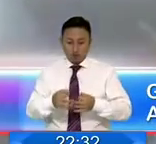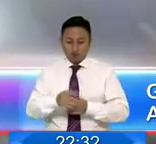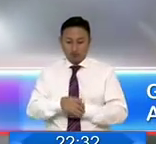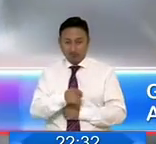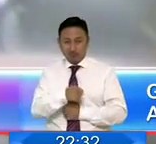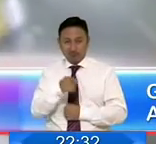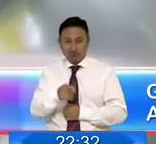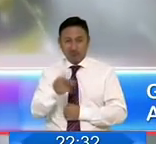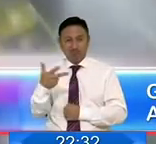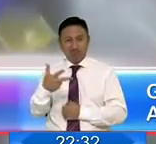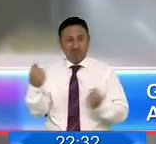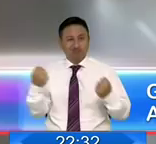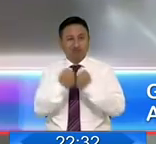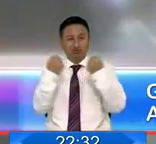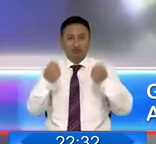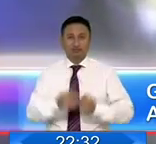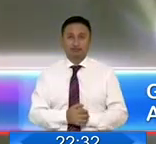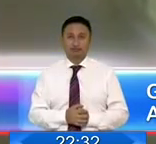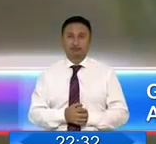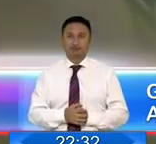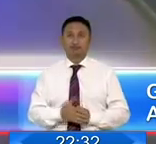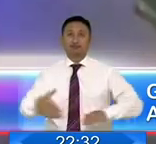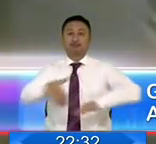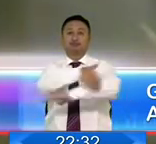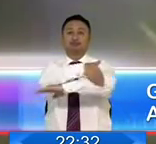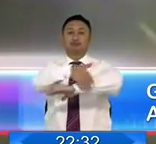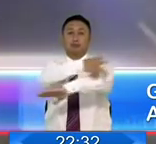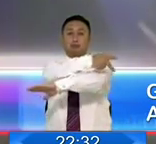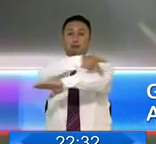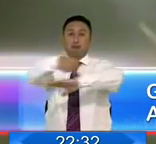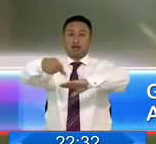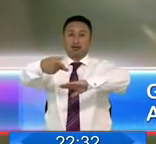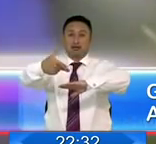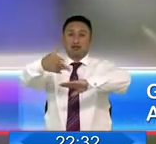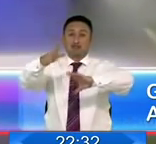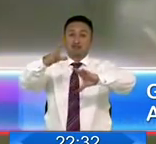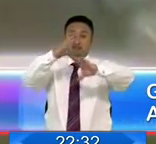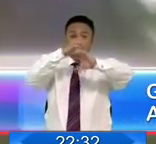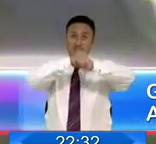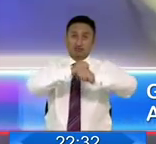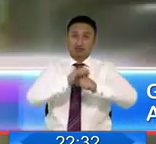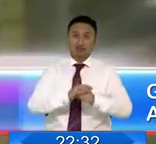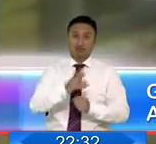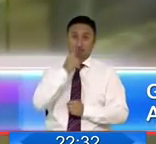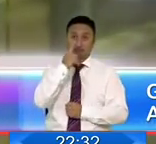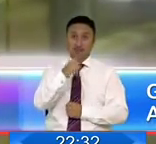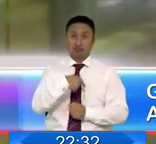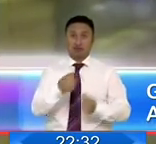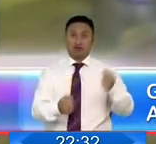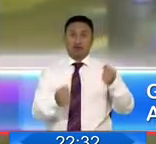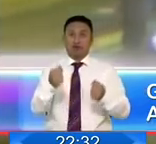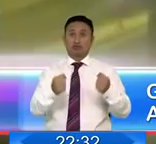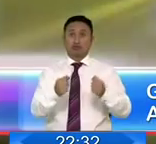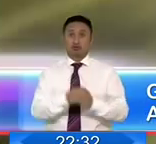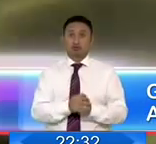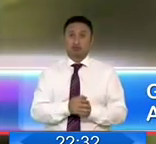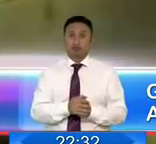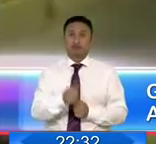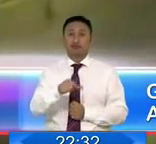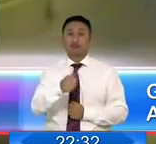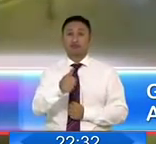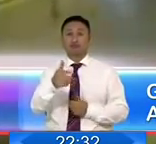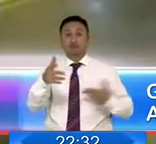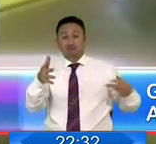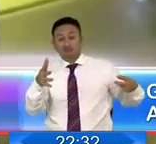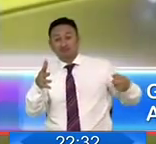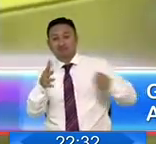a minuto de lo que ocurría. En la vía perimetral durante horas de la noche, vemos cómo un automotor se impacta contra el